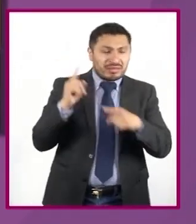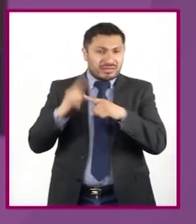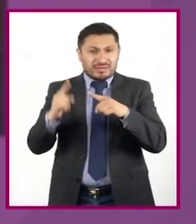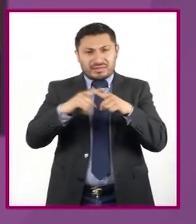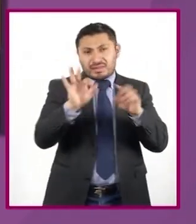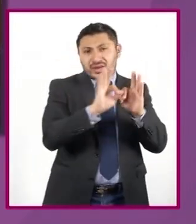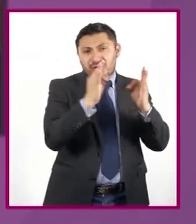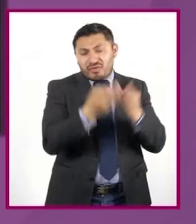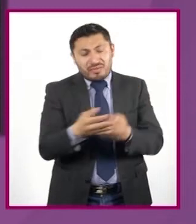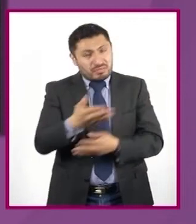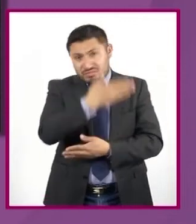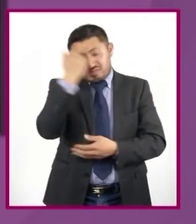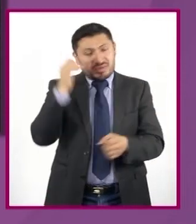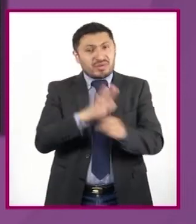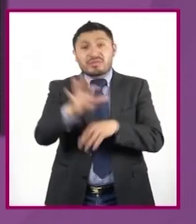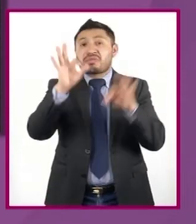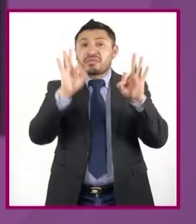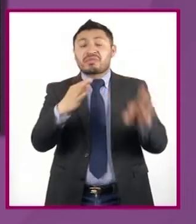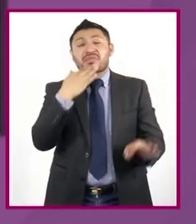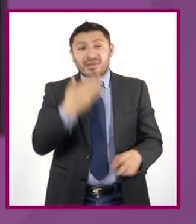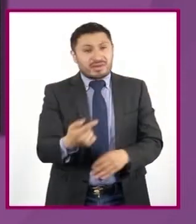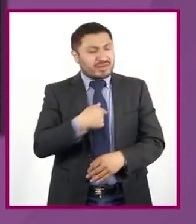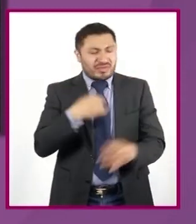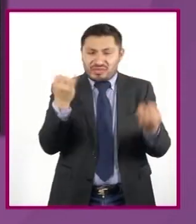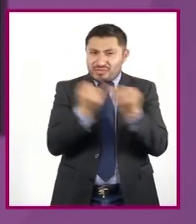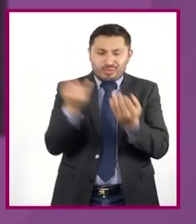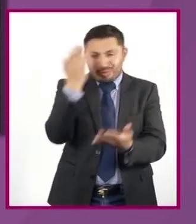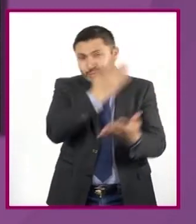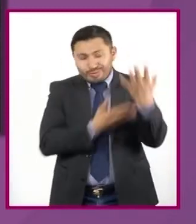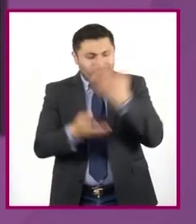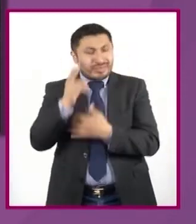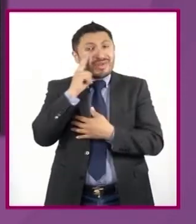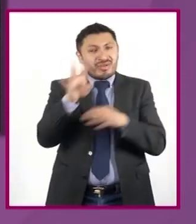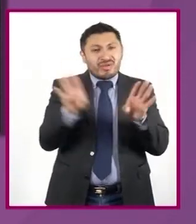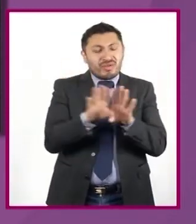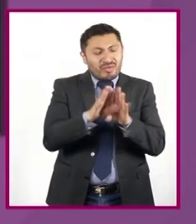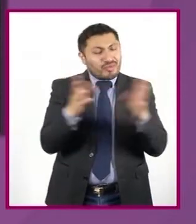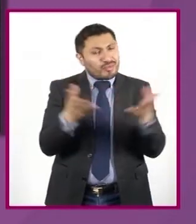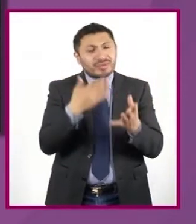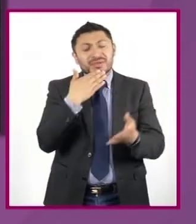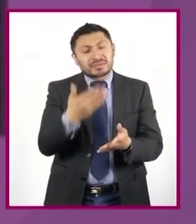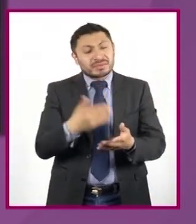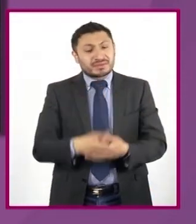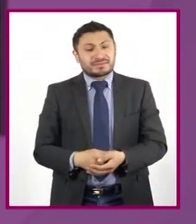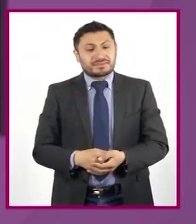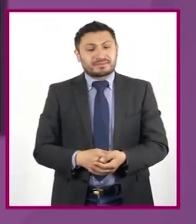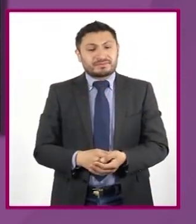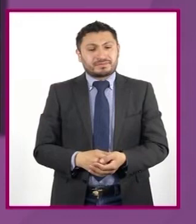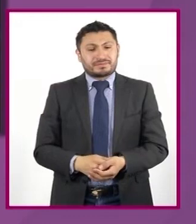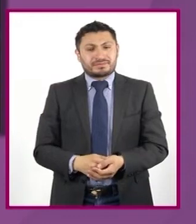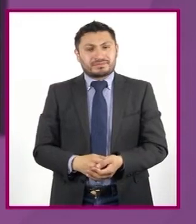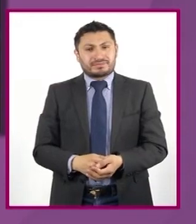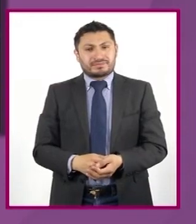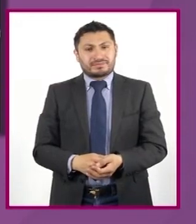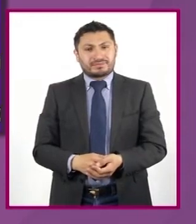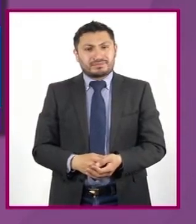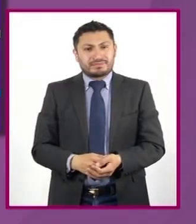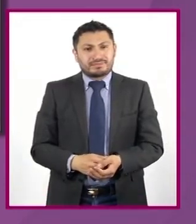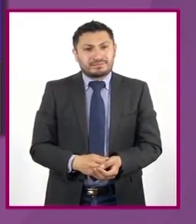no sé cuál es la correcta. A mí también me pasa. Vamos a ver cómo hacerlo correctamente.